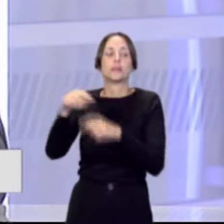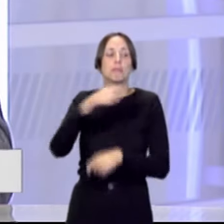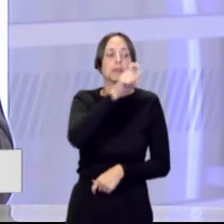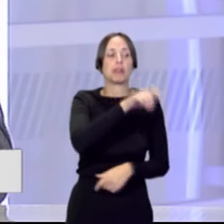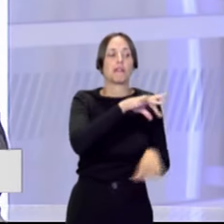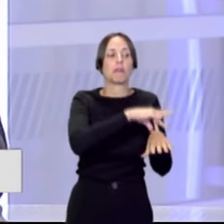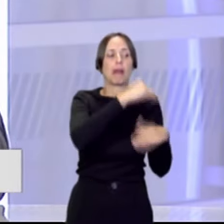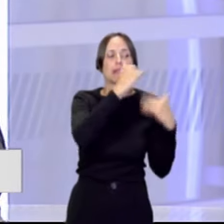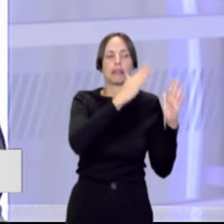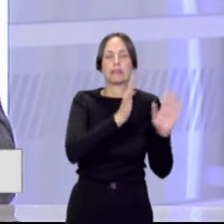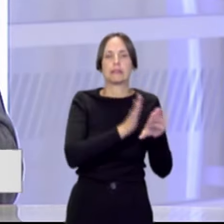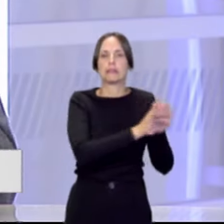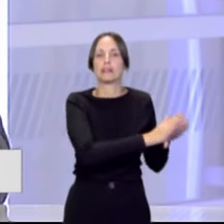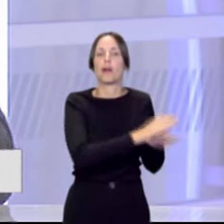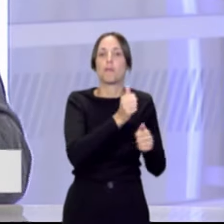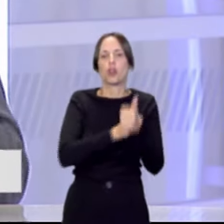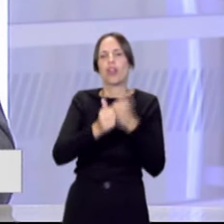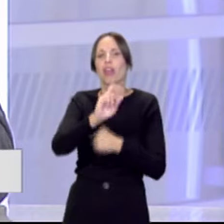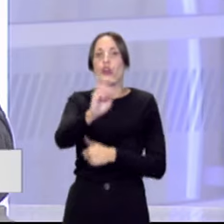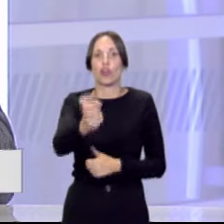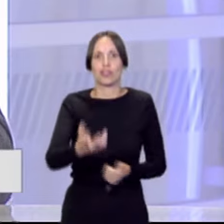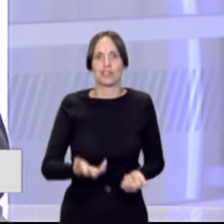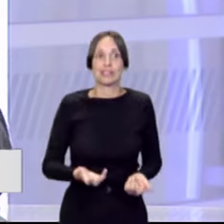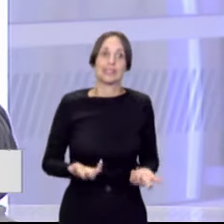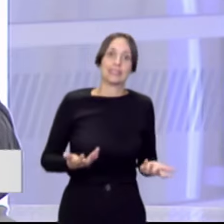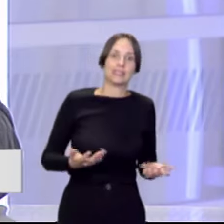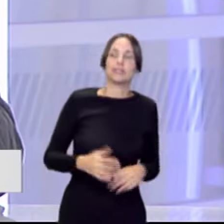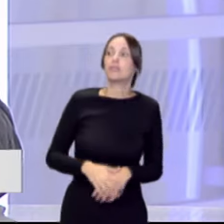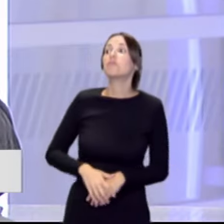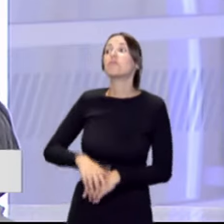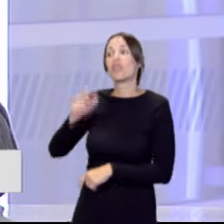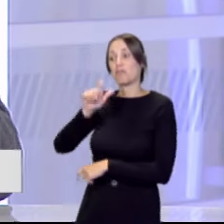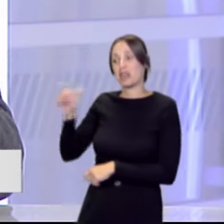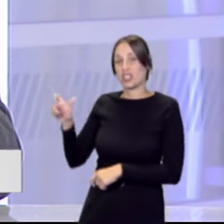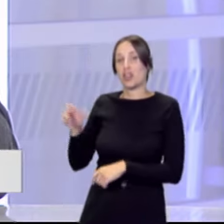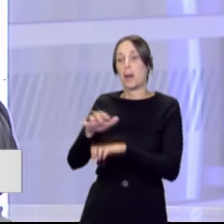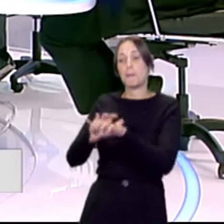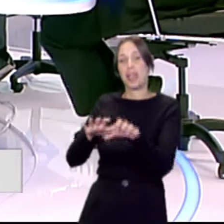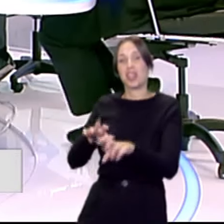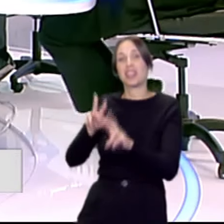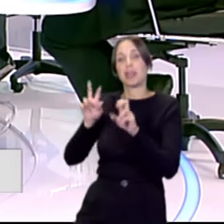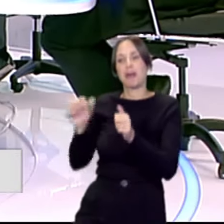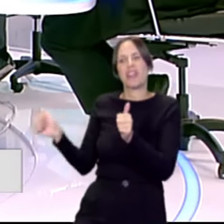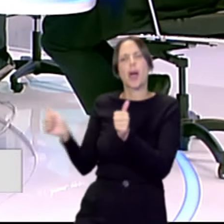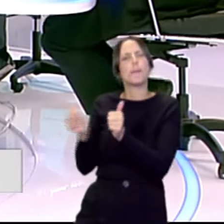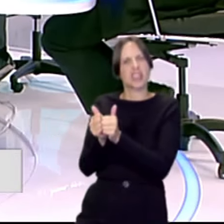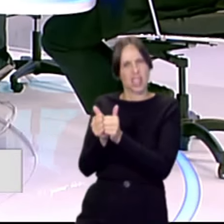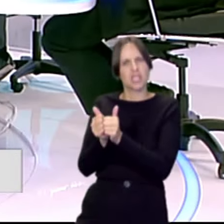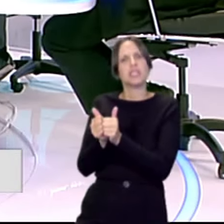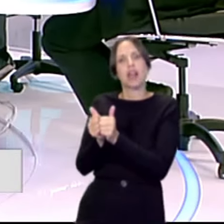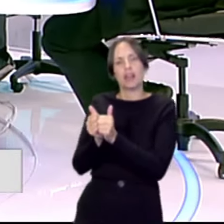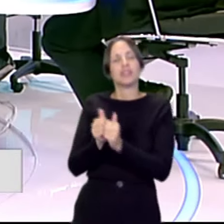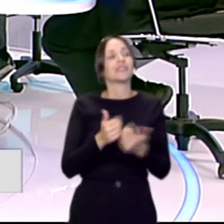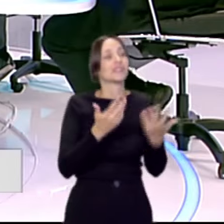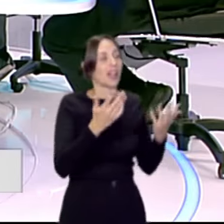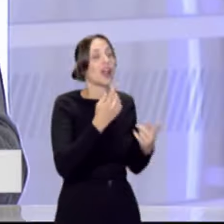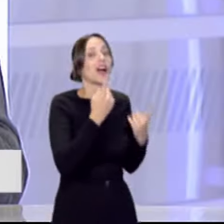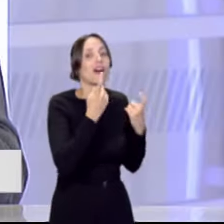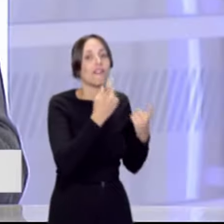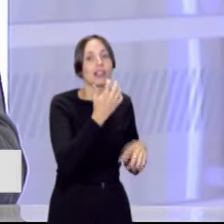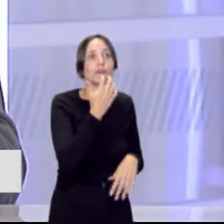mí lo que me sale, muchos de ellos son personas con alta dependencia, claro, con niveles altos de... Claro, y necesitan, por ejemplo, tenerle